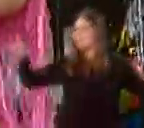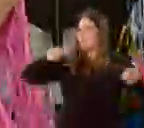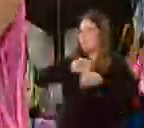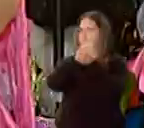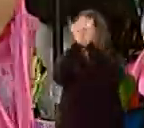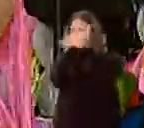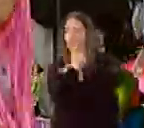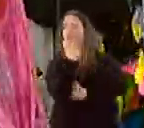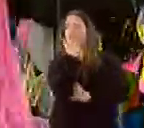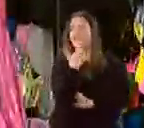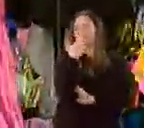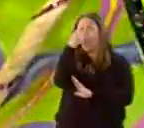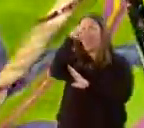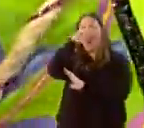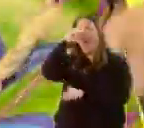del concurso